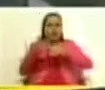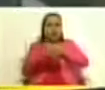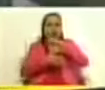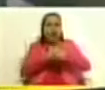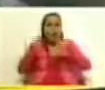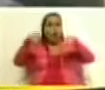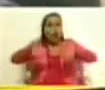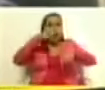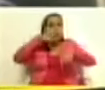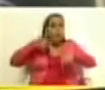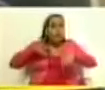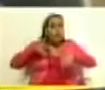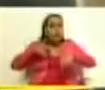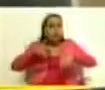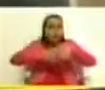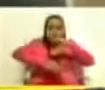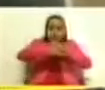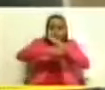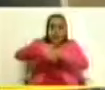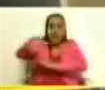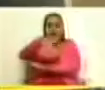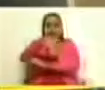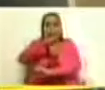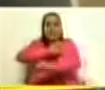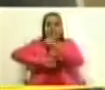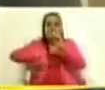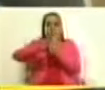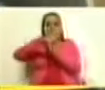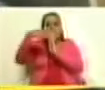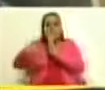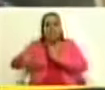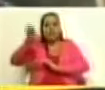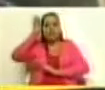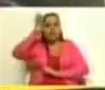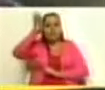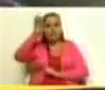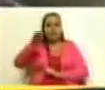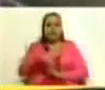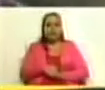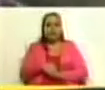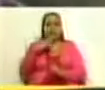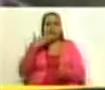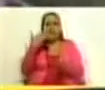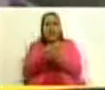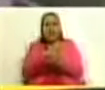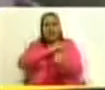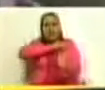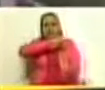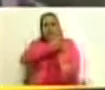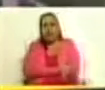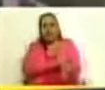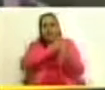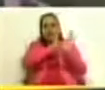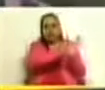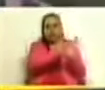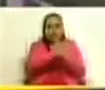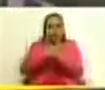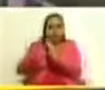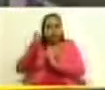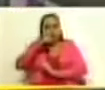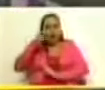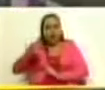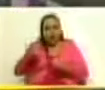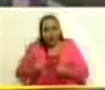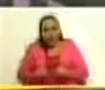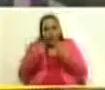pueblo está en la calle defendiendo sus derechos y defendiendo su futuro. Gracias a esas fuerzas populares, presidente, que salieron el